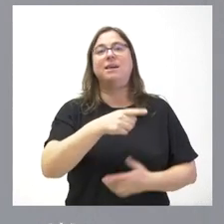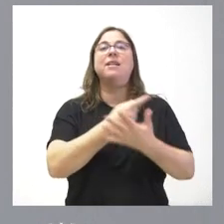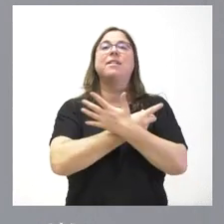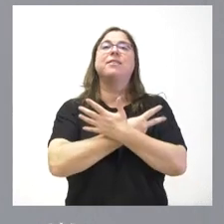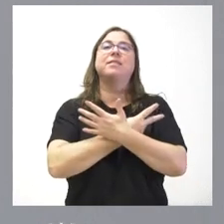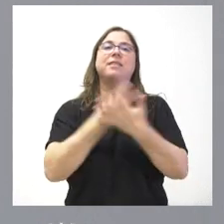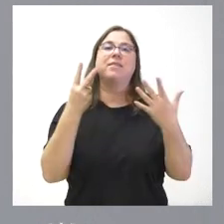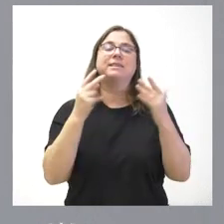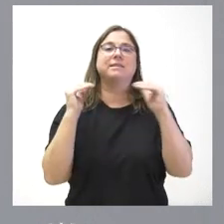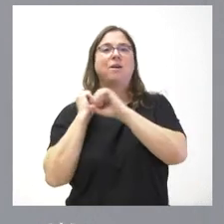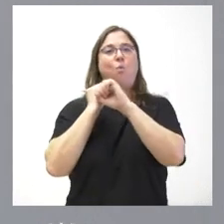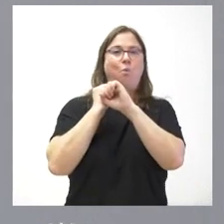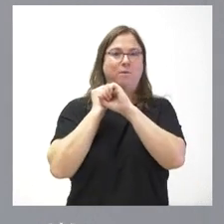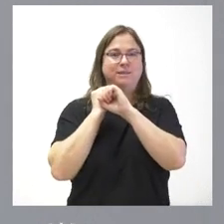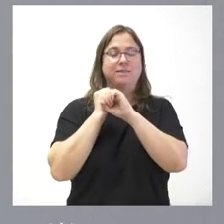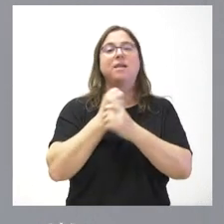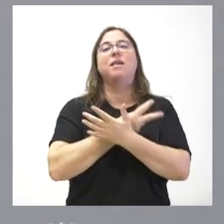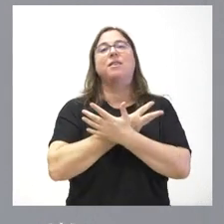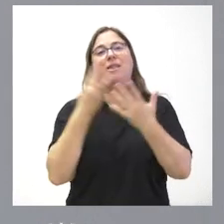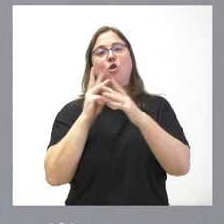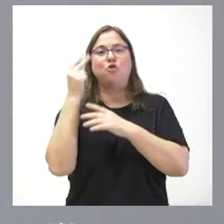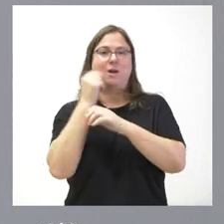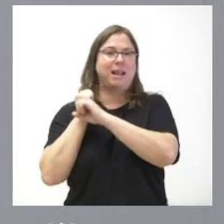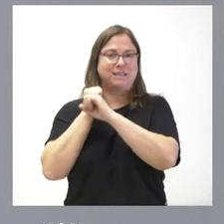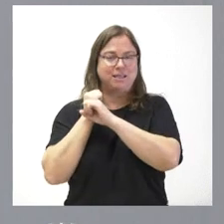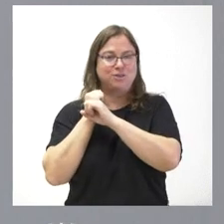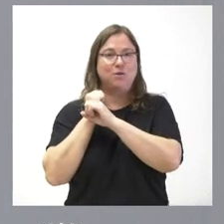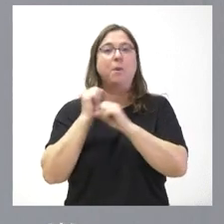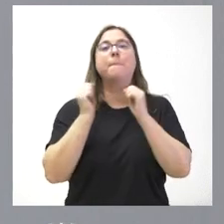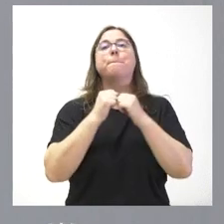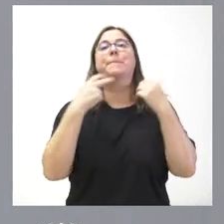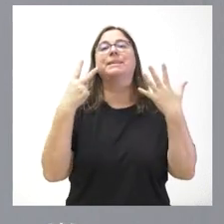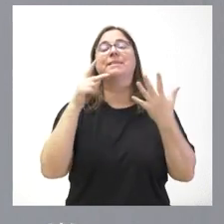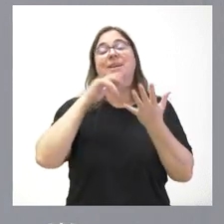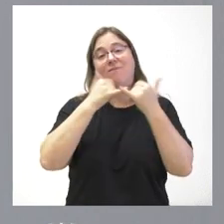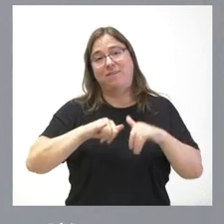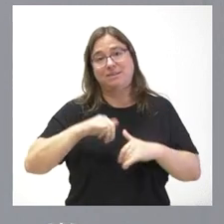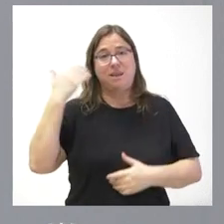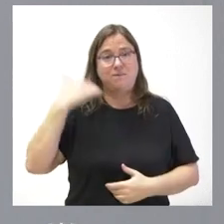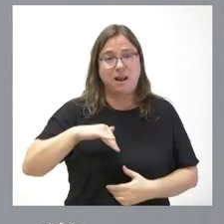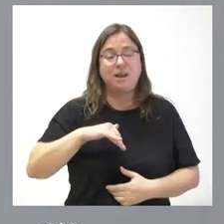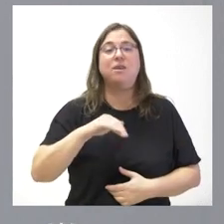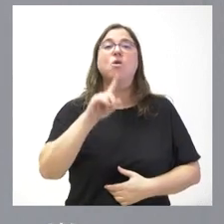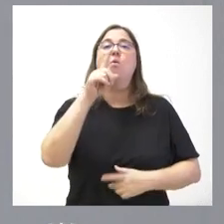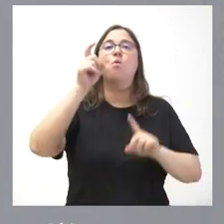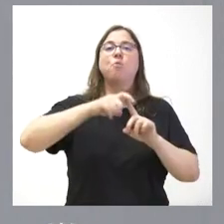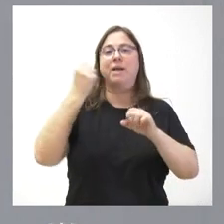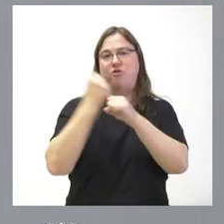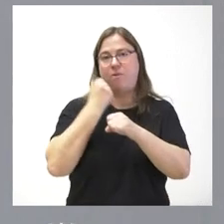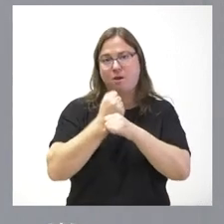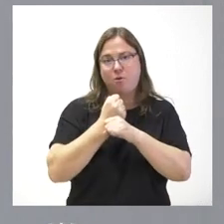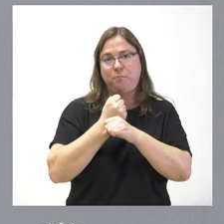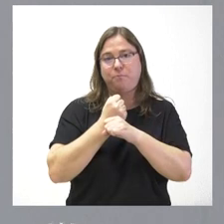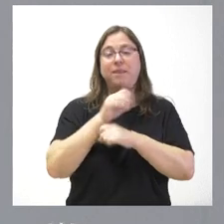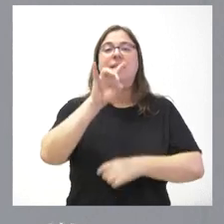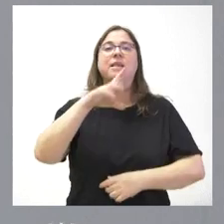abril jueves Santo 18 de abril viernes Santo 23 de abril fiesta de la comunidad 1 de Mayo fiesta del trabajo